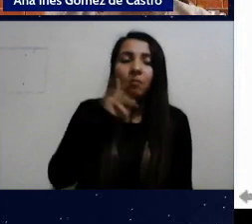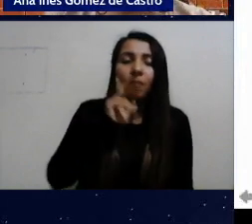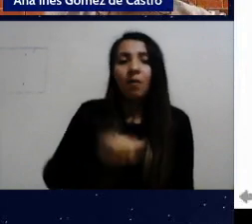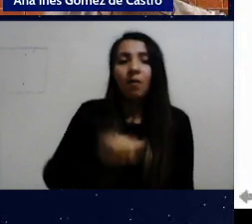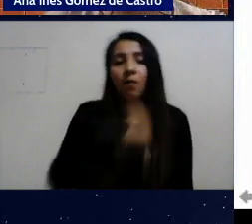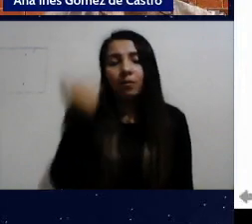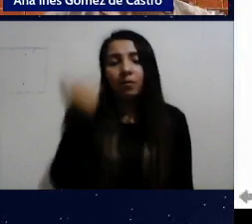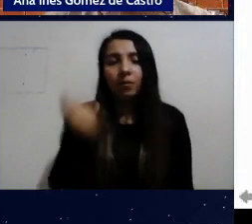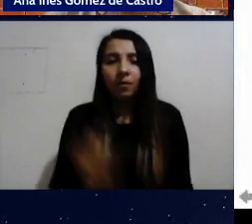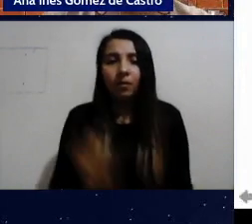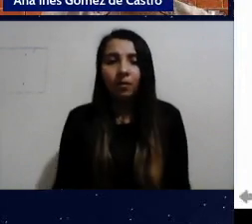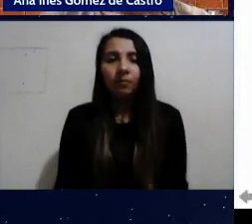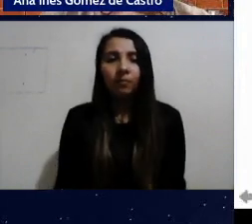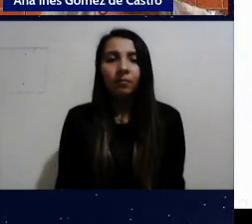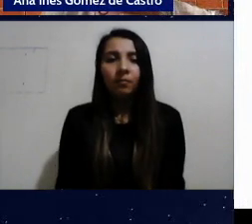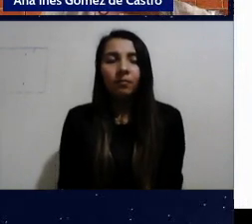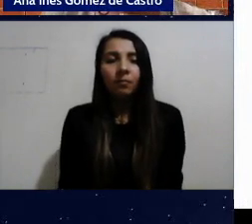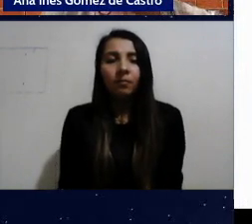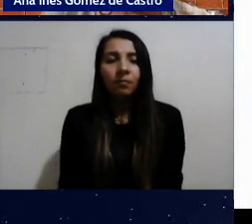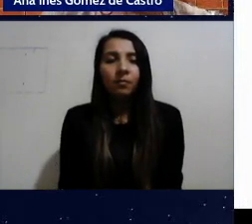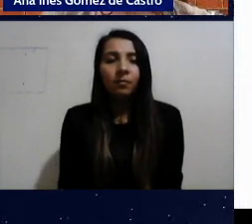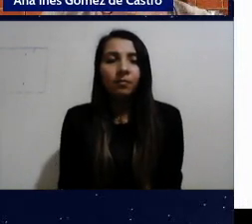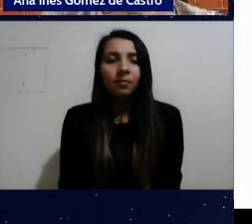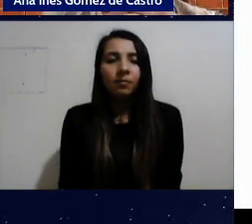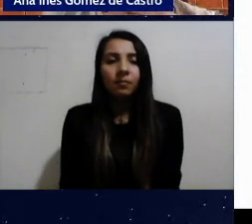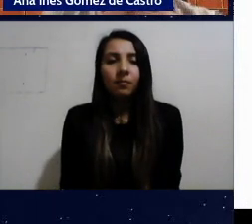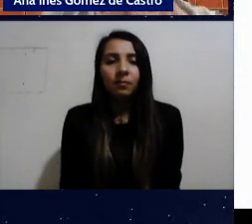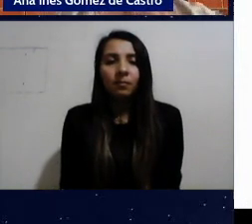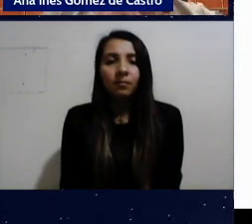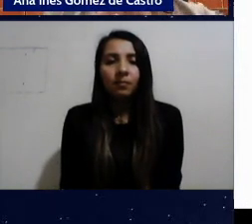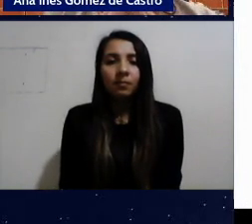detectar remotamente la alanina.